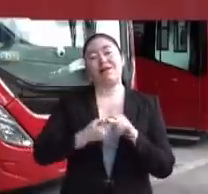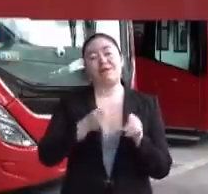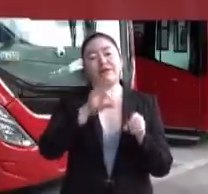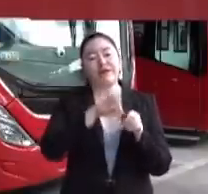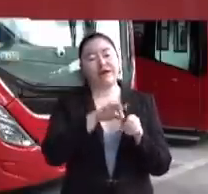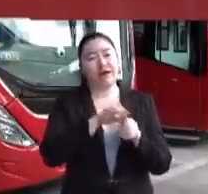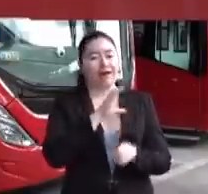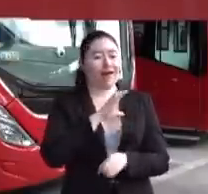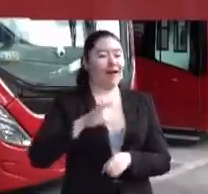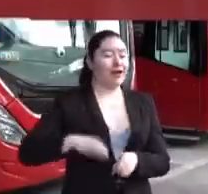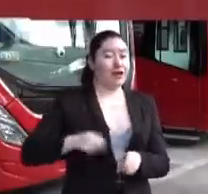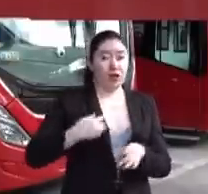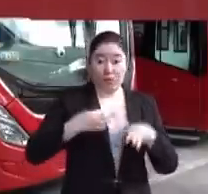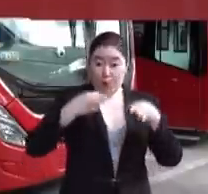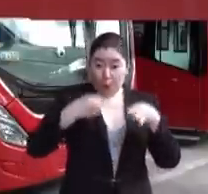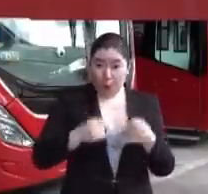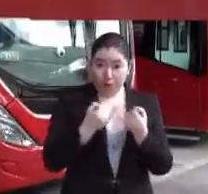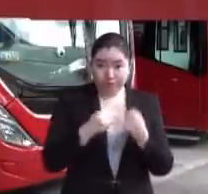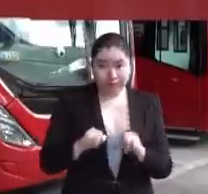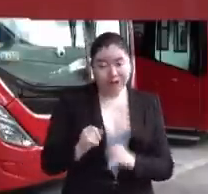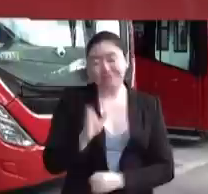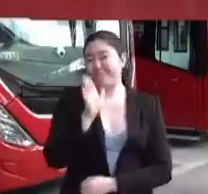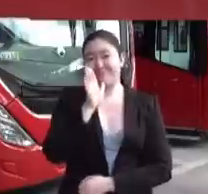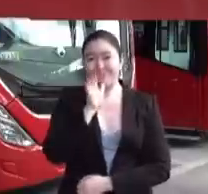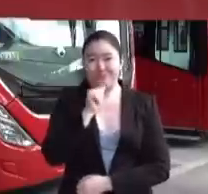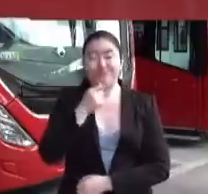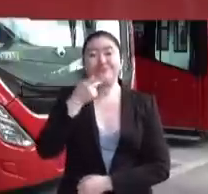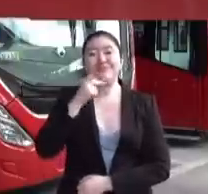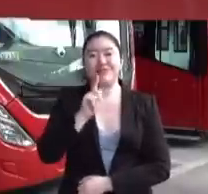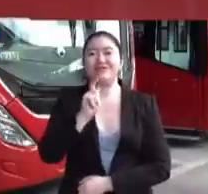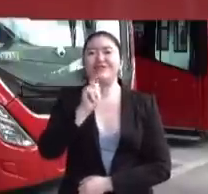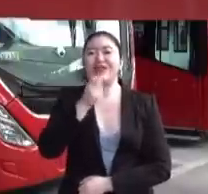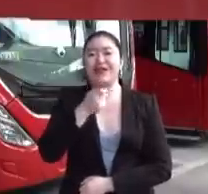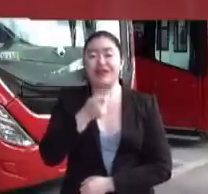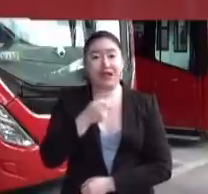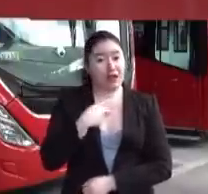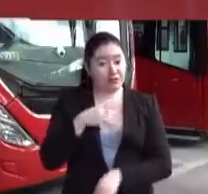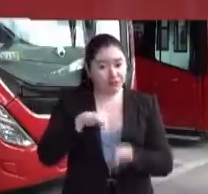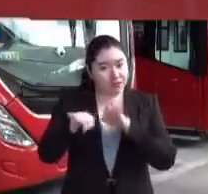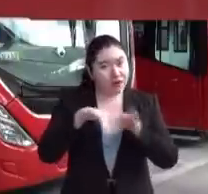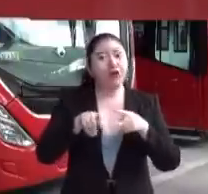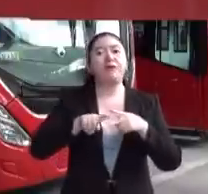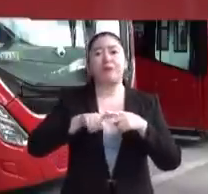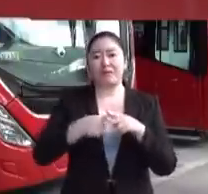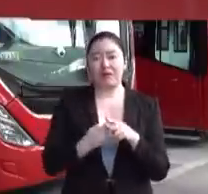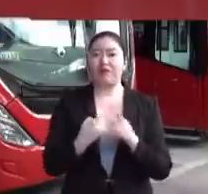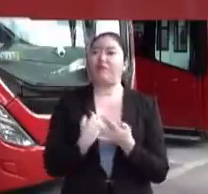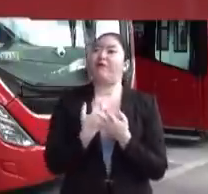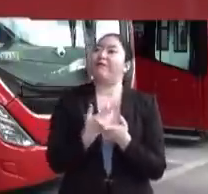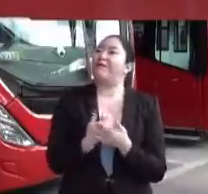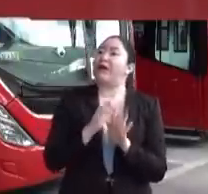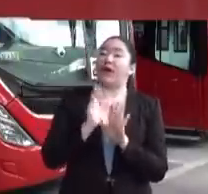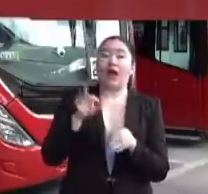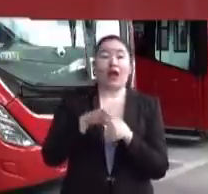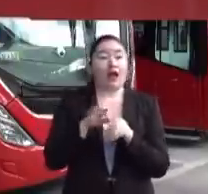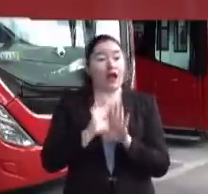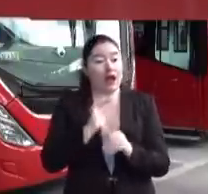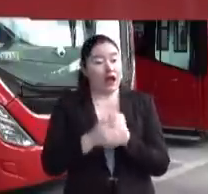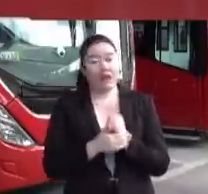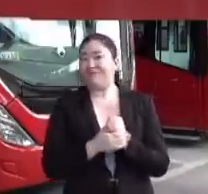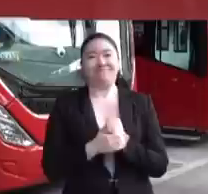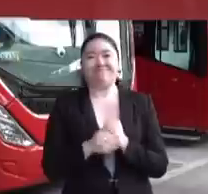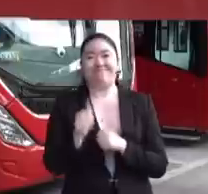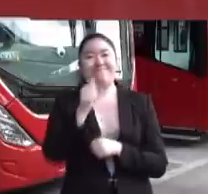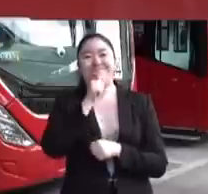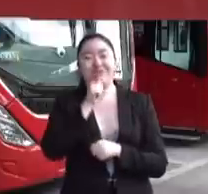no vamos a poder hacer la inauguración formal, pero eso no significa que no entre en operación, ni modo que nos esperemos hasta después de las